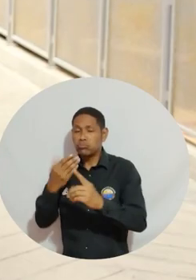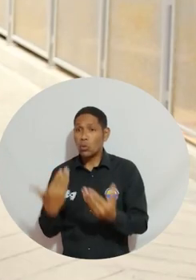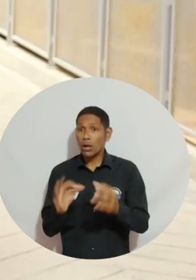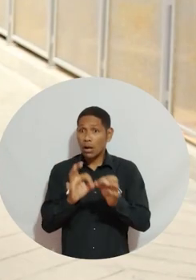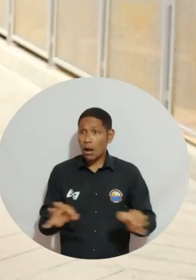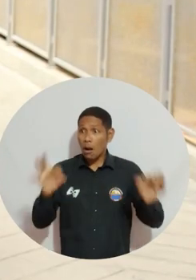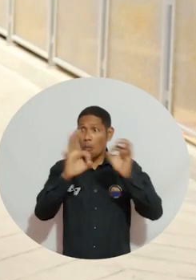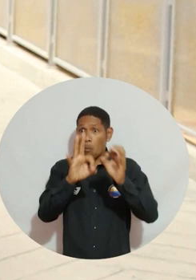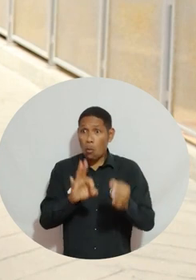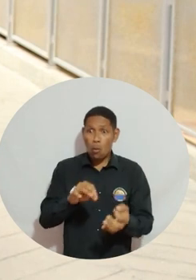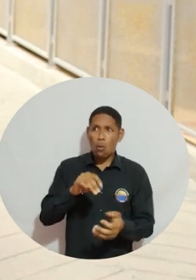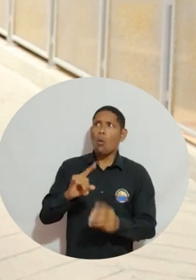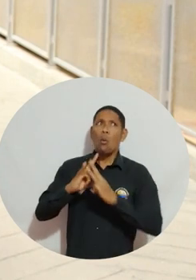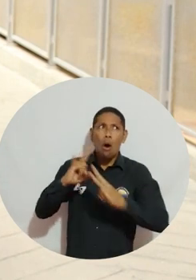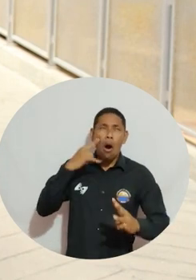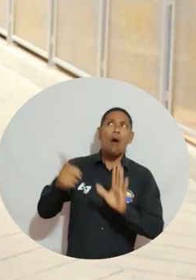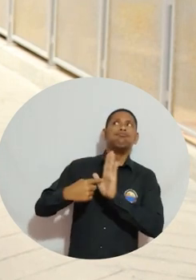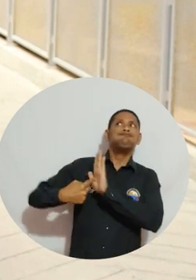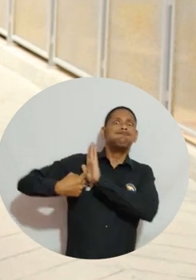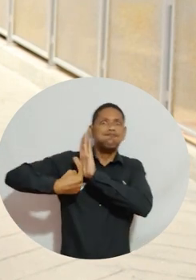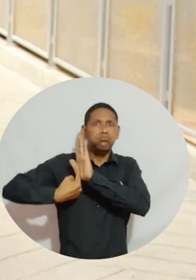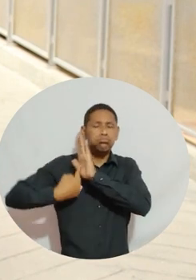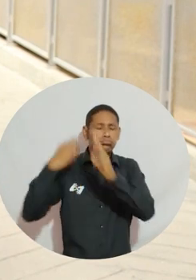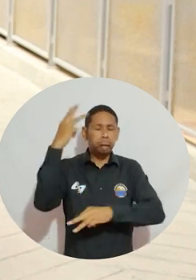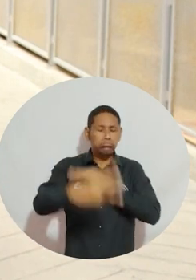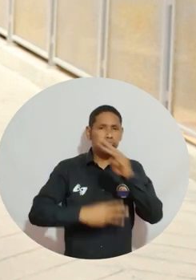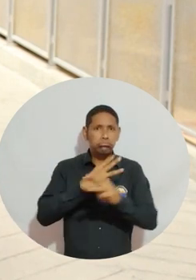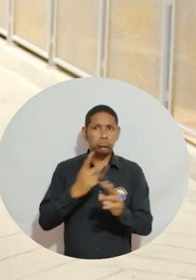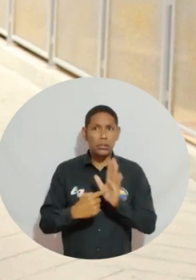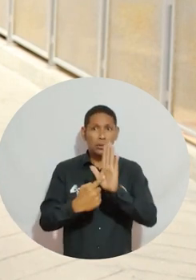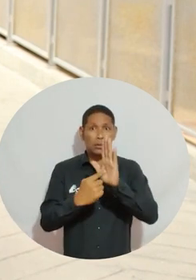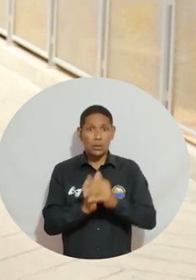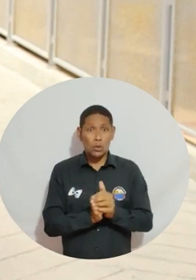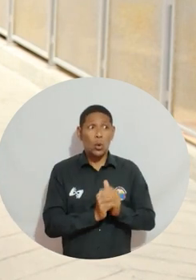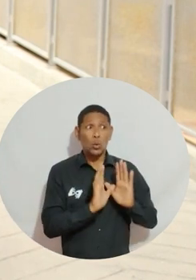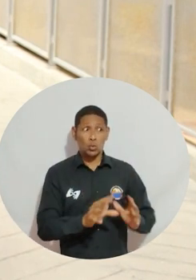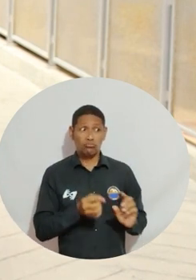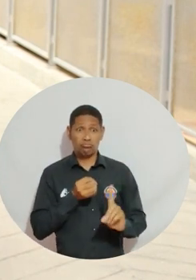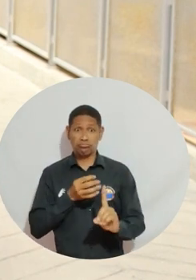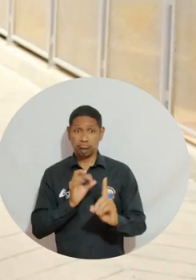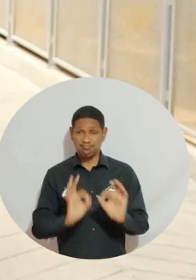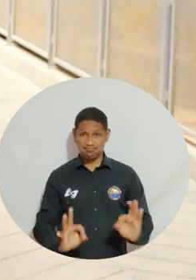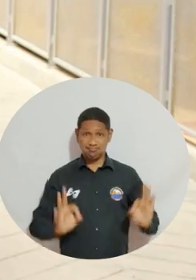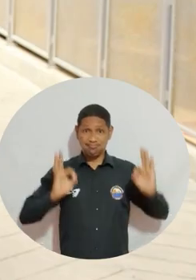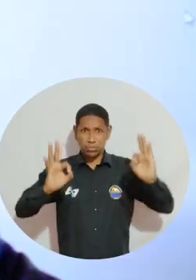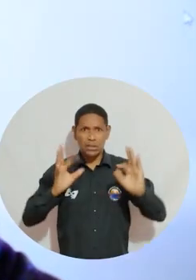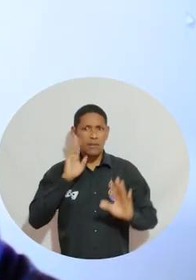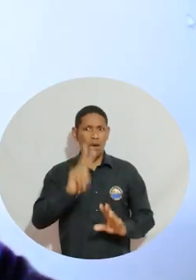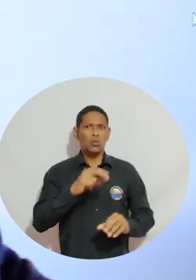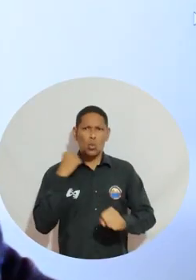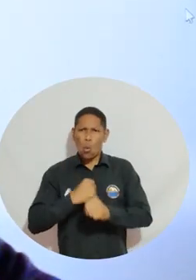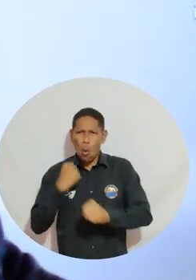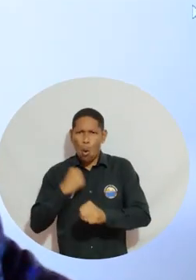buen posicionamiento latinoamericano, se escucha más a nivel continental de la Universidad Magdalena. El evento es de altísima calidad, hay